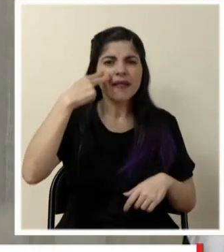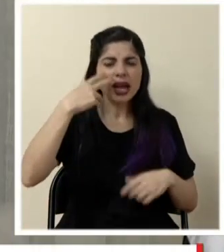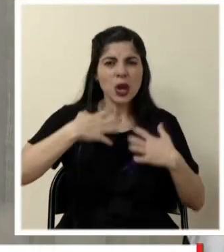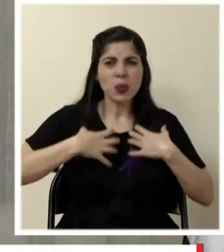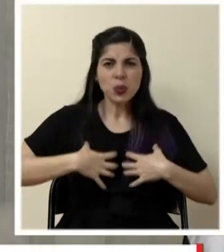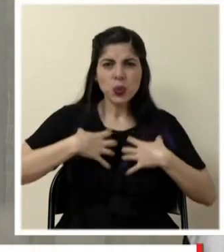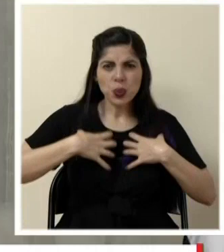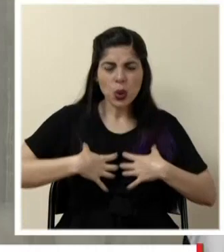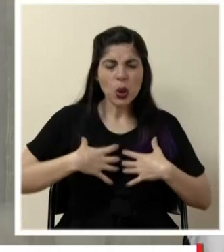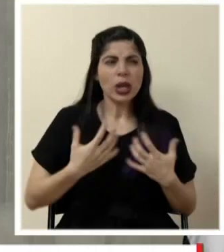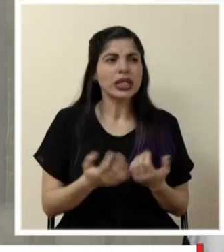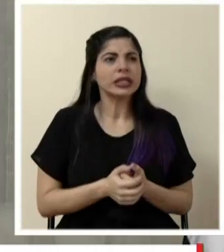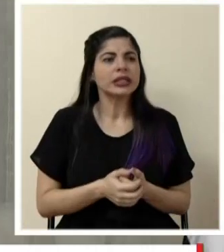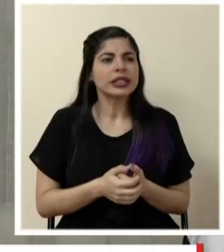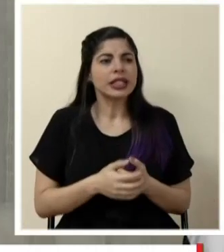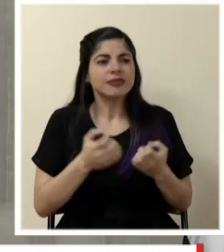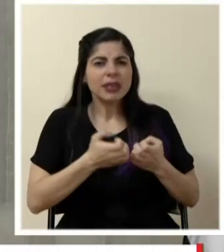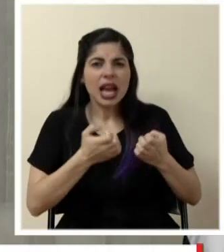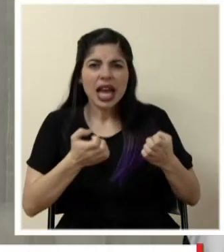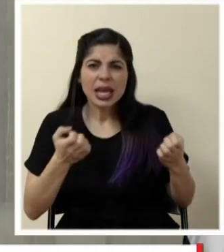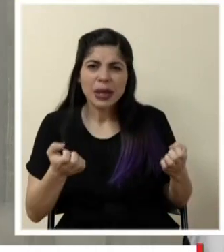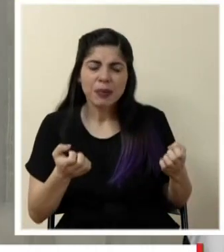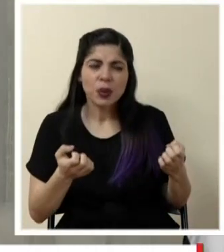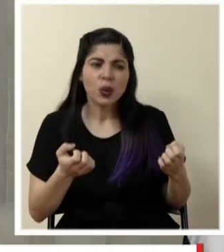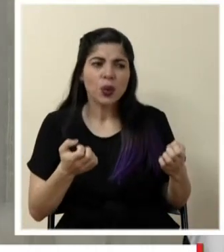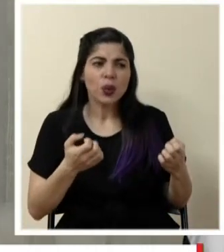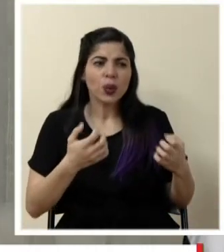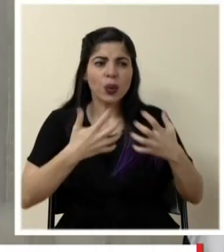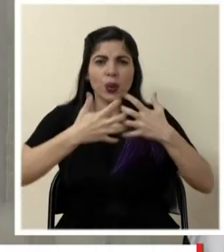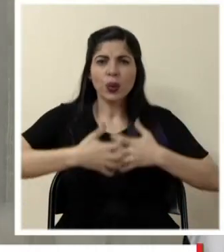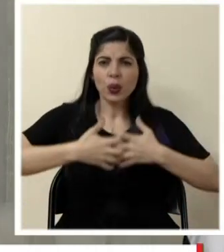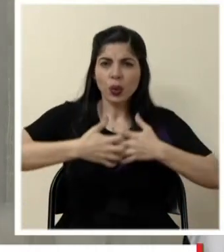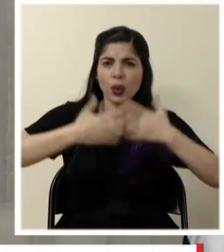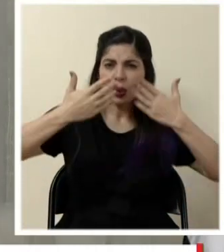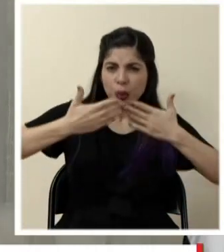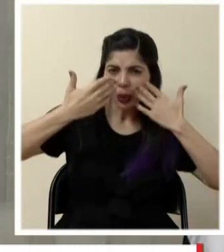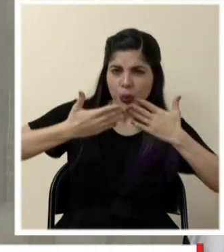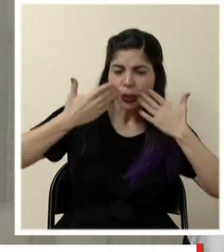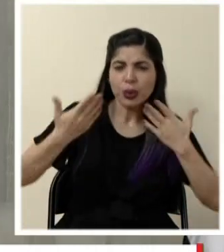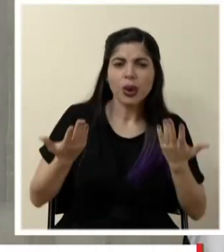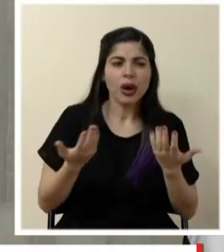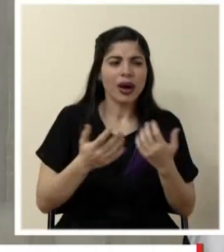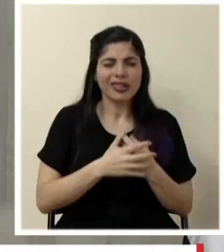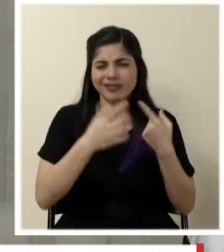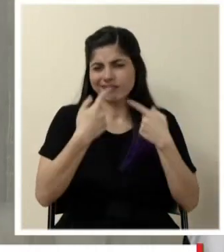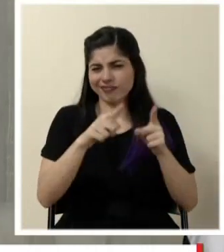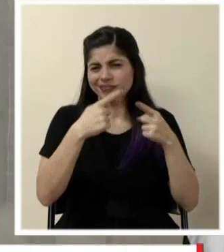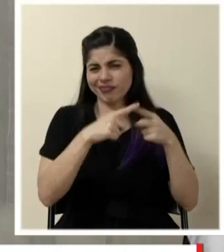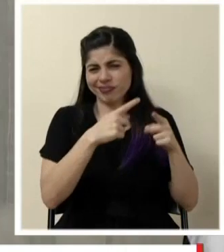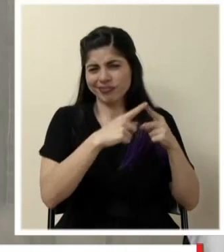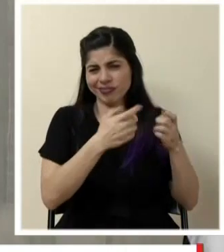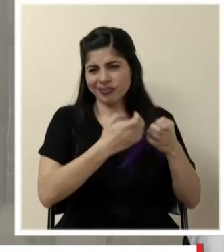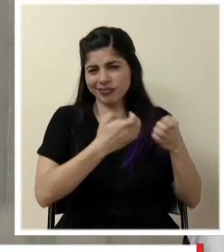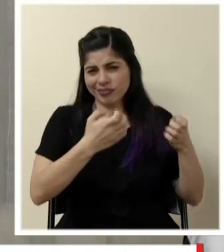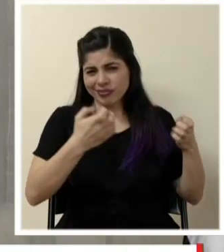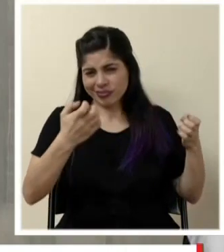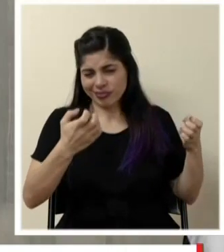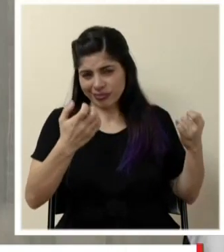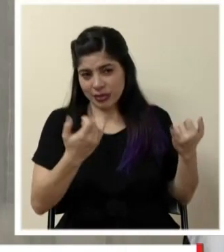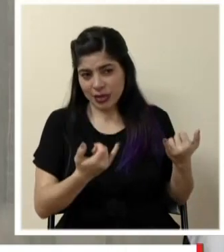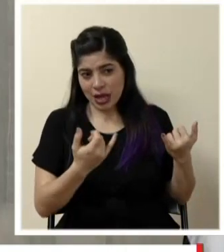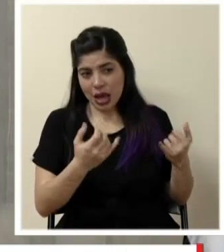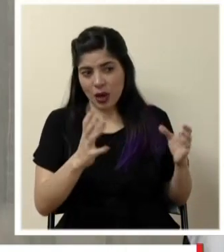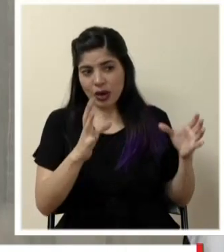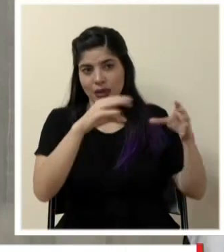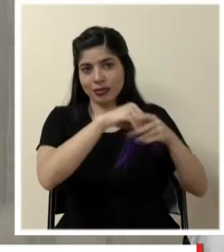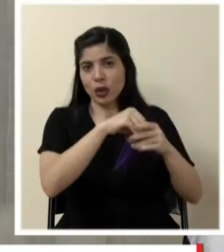de los pulmones, en equipo de ventilación mecánica, toda clase de suministros que se usan en